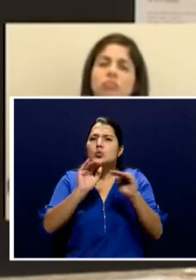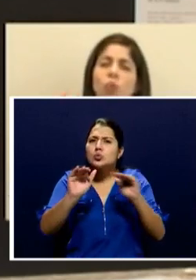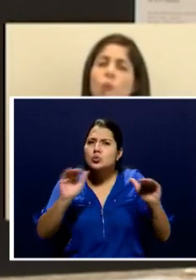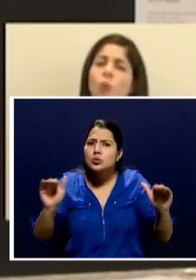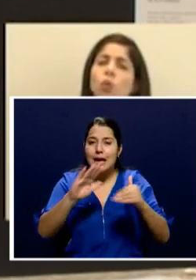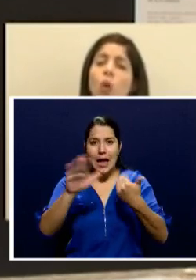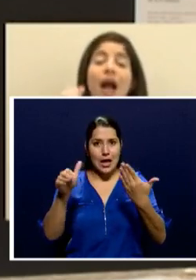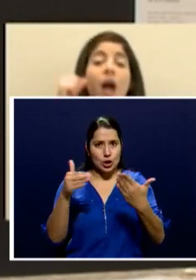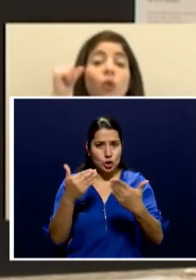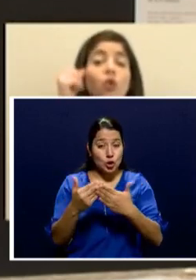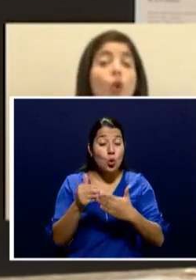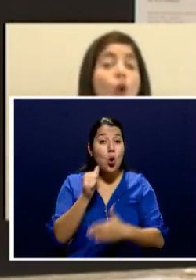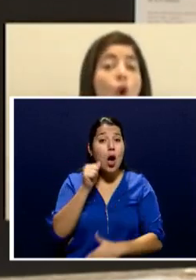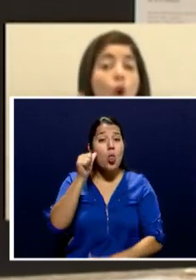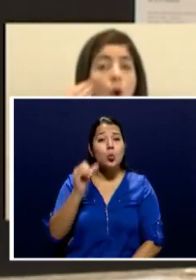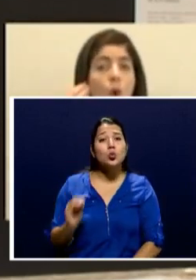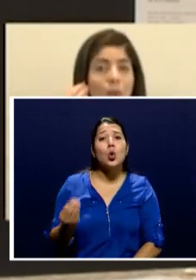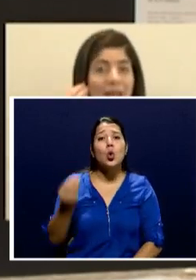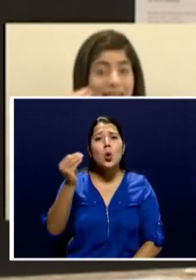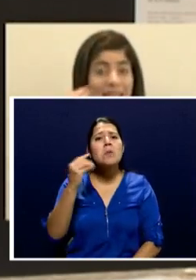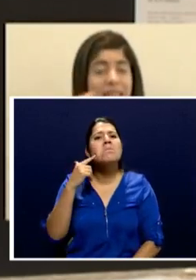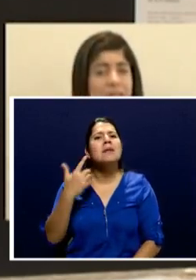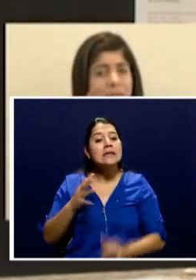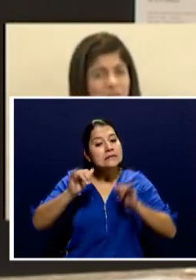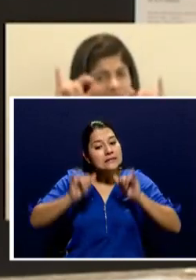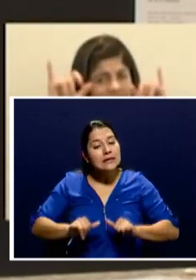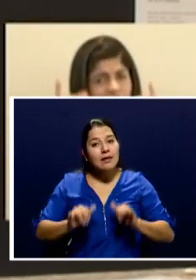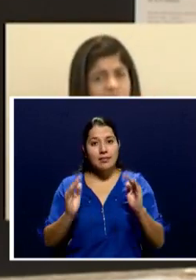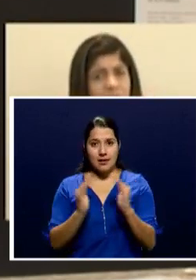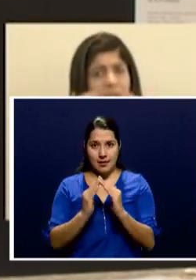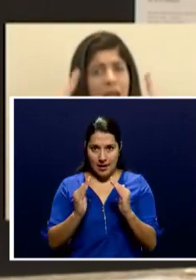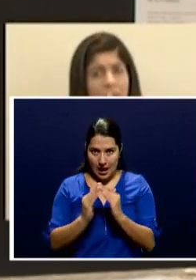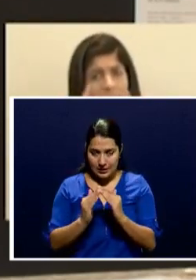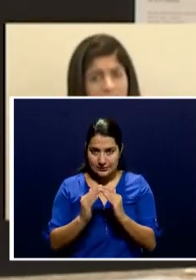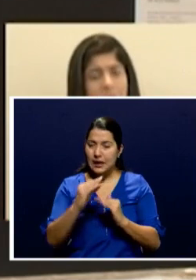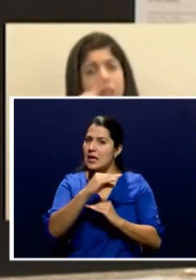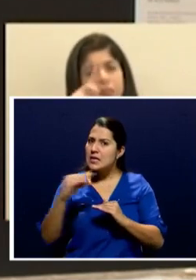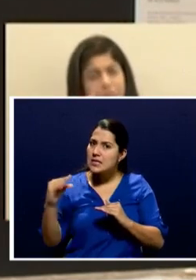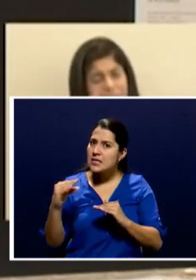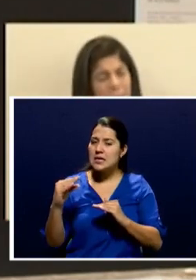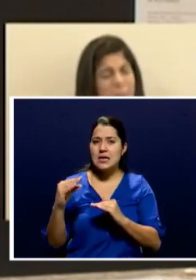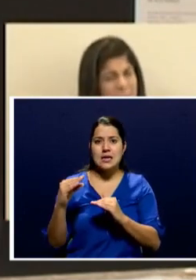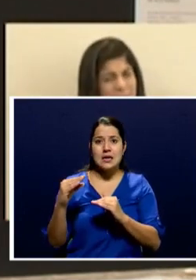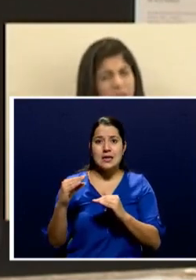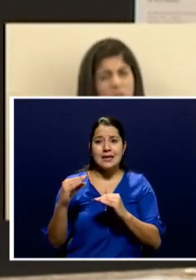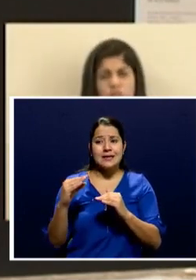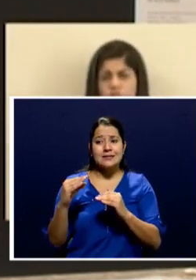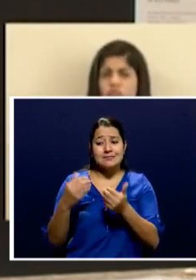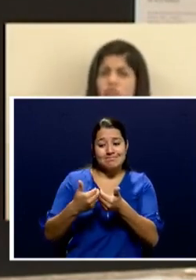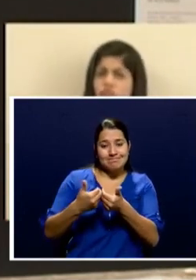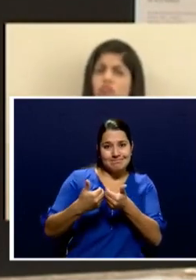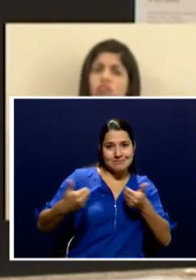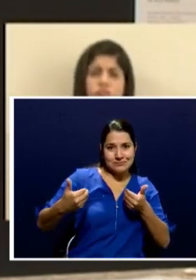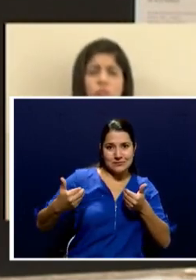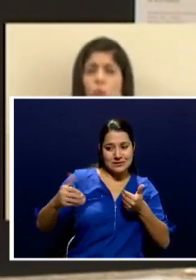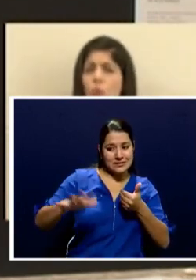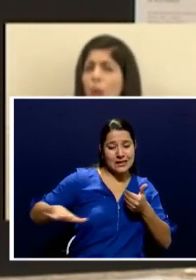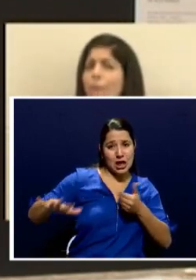adultos jóvenes a que permanezcan en su casa y practiquen el máximo distanciamiento social